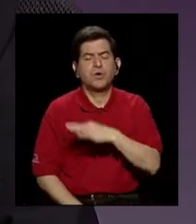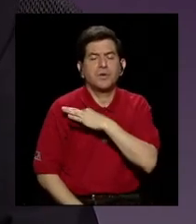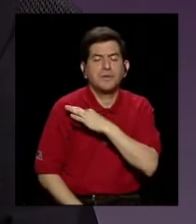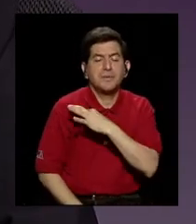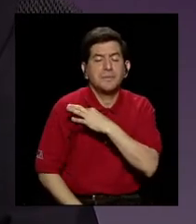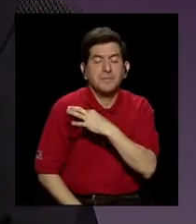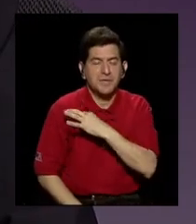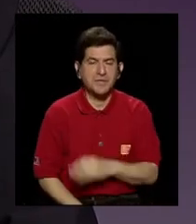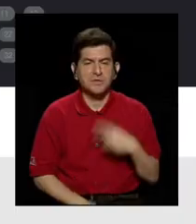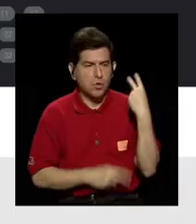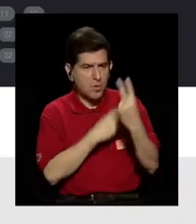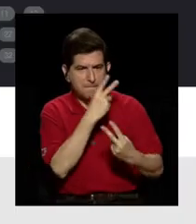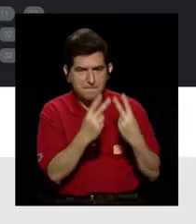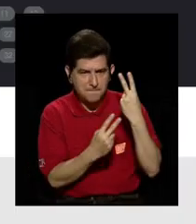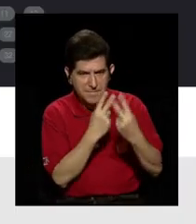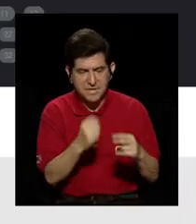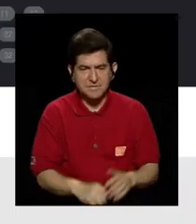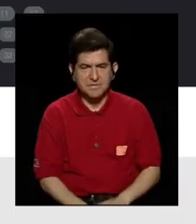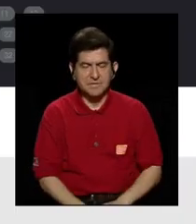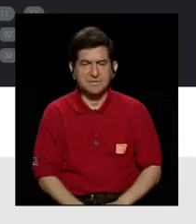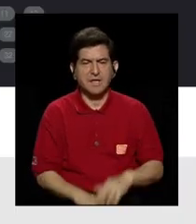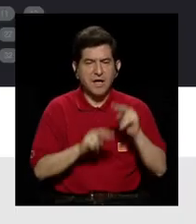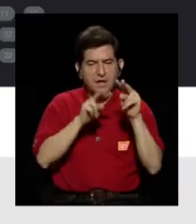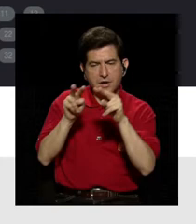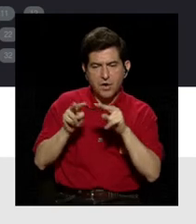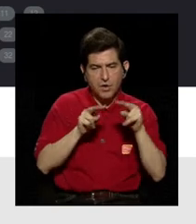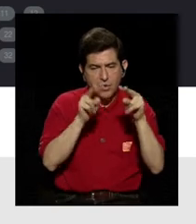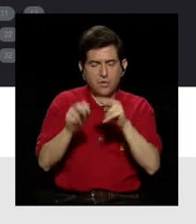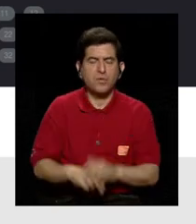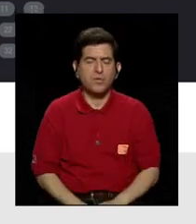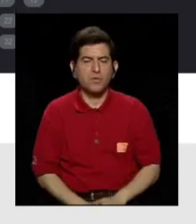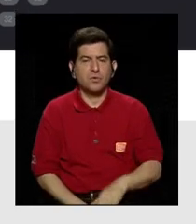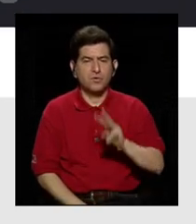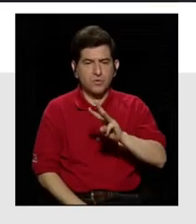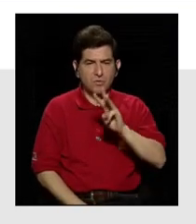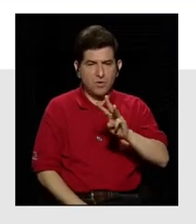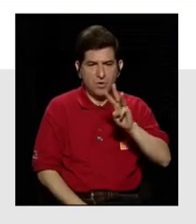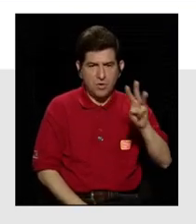para que nos visiten en el observatorio, que es el